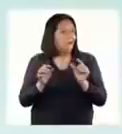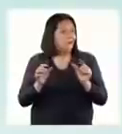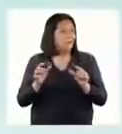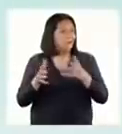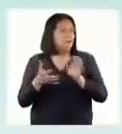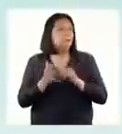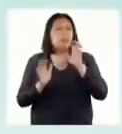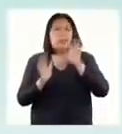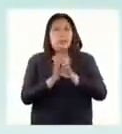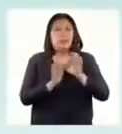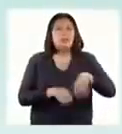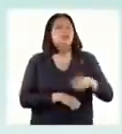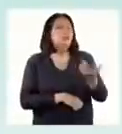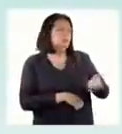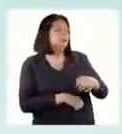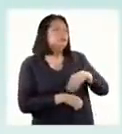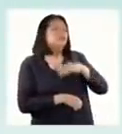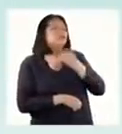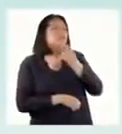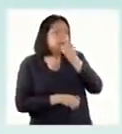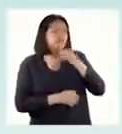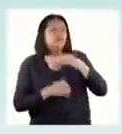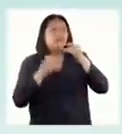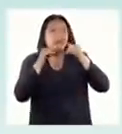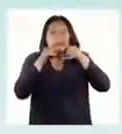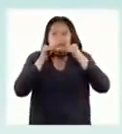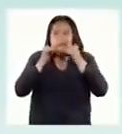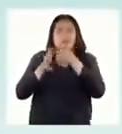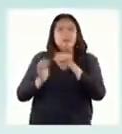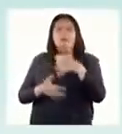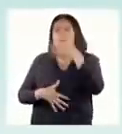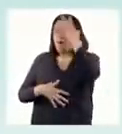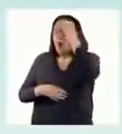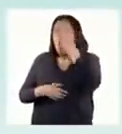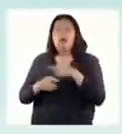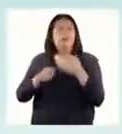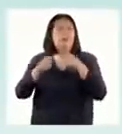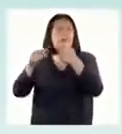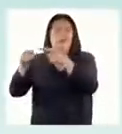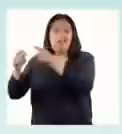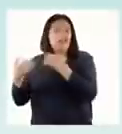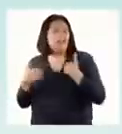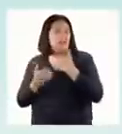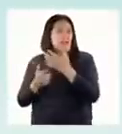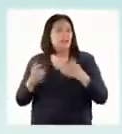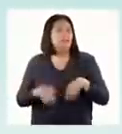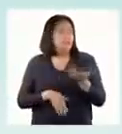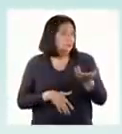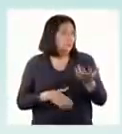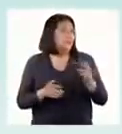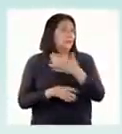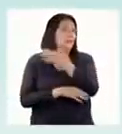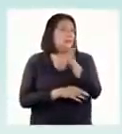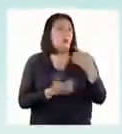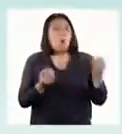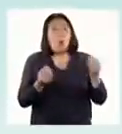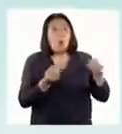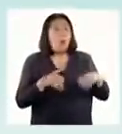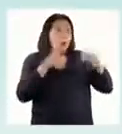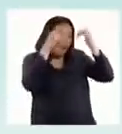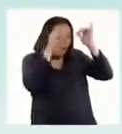como los tapires, sajinos, monos, entre otros animales en la selva, o las